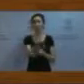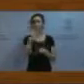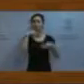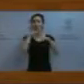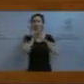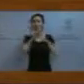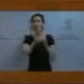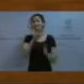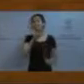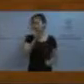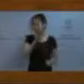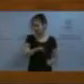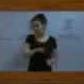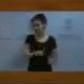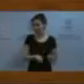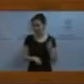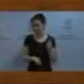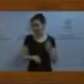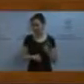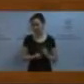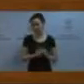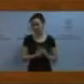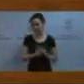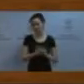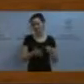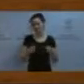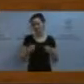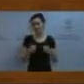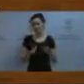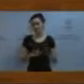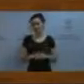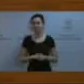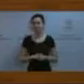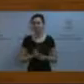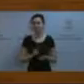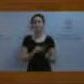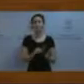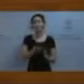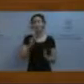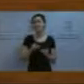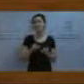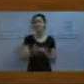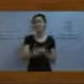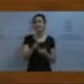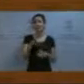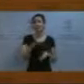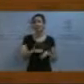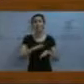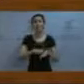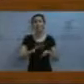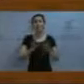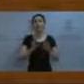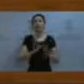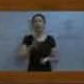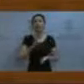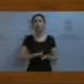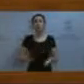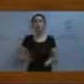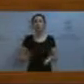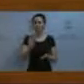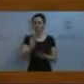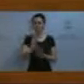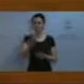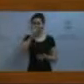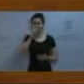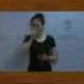2013, de lo que le estoy hablando, un plan de viabilidad, consecuencia de una moción de este grupo parlamentario. Es decir, en aquel